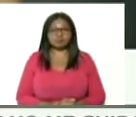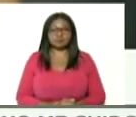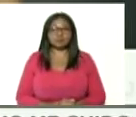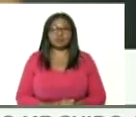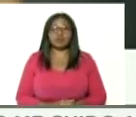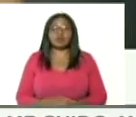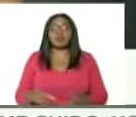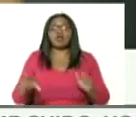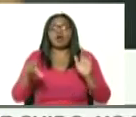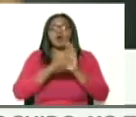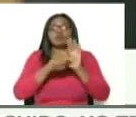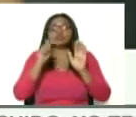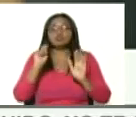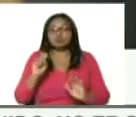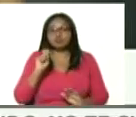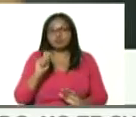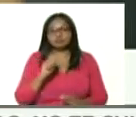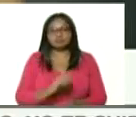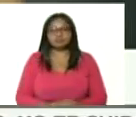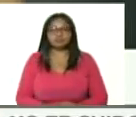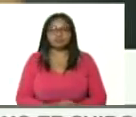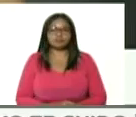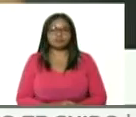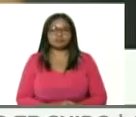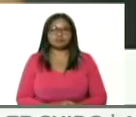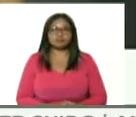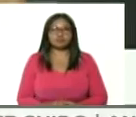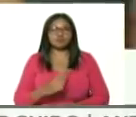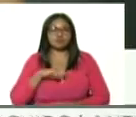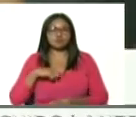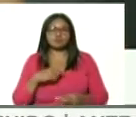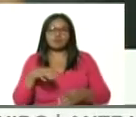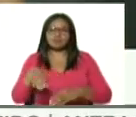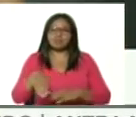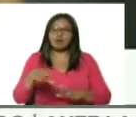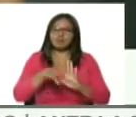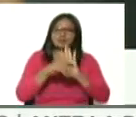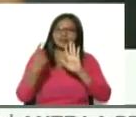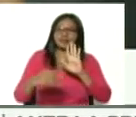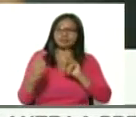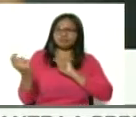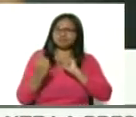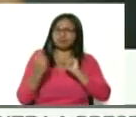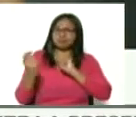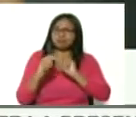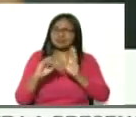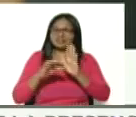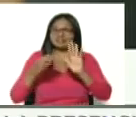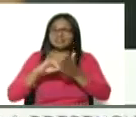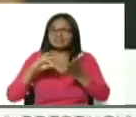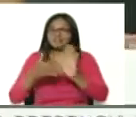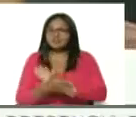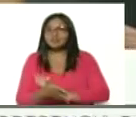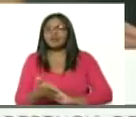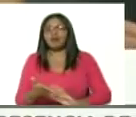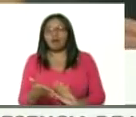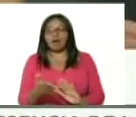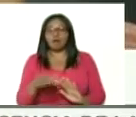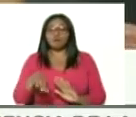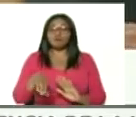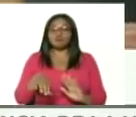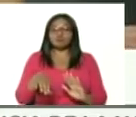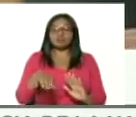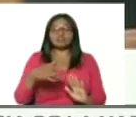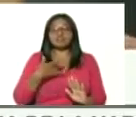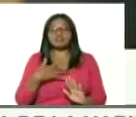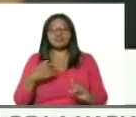de Estado de derecho. Nosotros decíamos, ¿qué es un Estado de derecho? Se dio en ese debate. Un Estado de derecho es las mismas